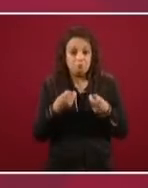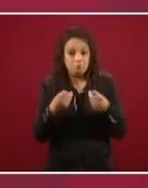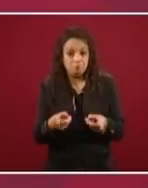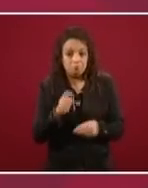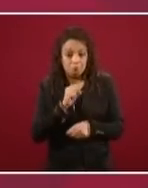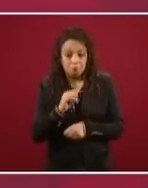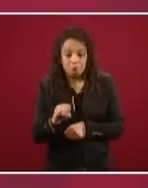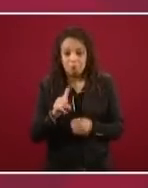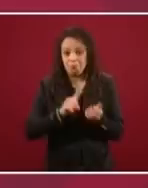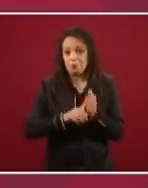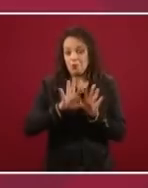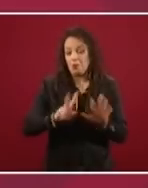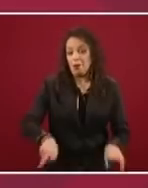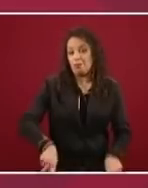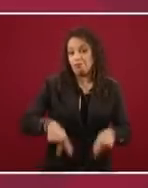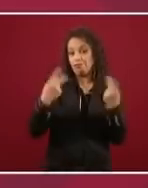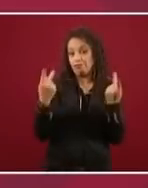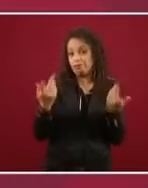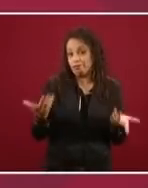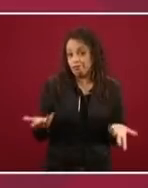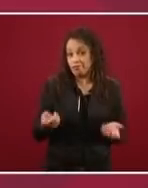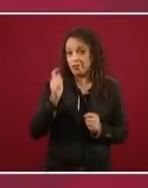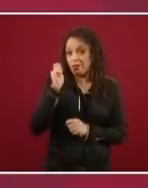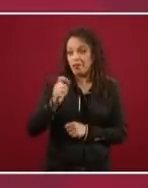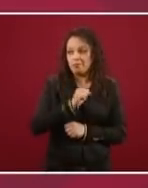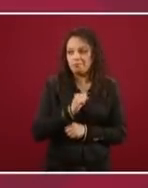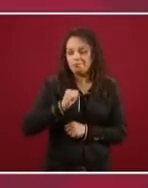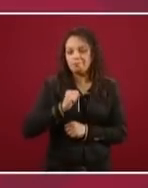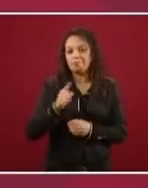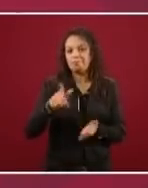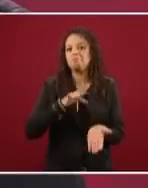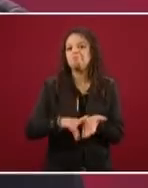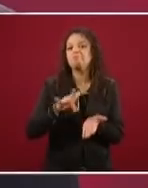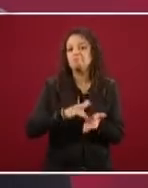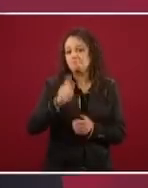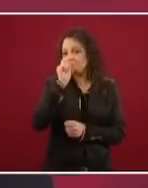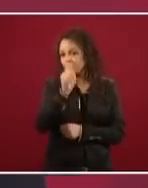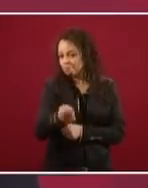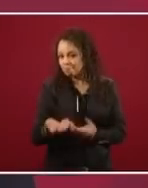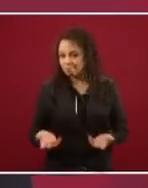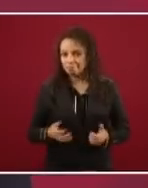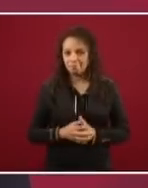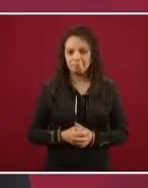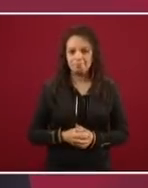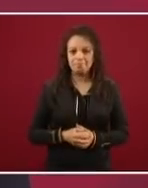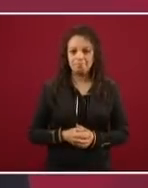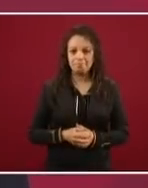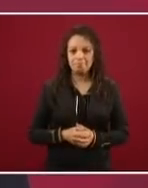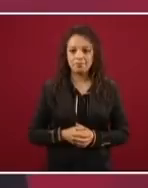seguramente tuvo un buen padrino o sea